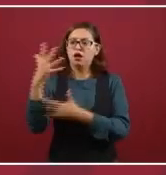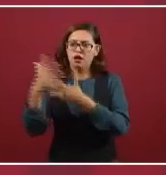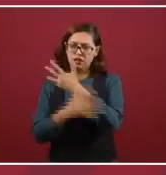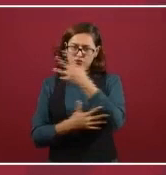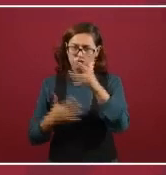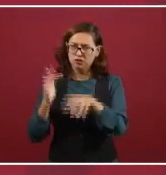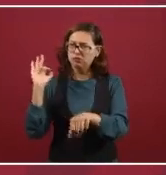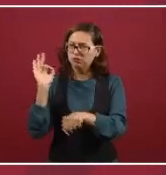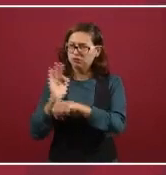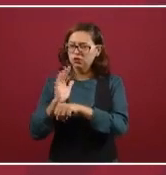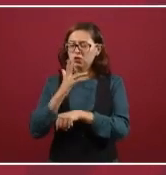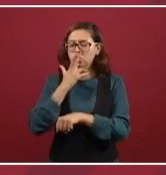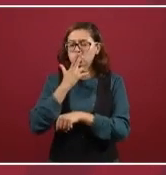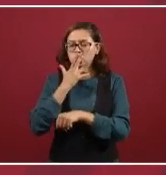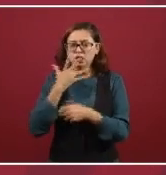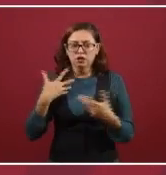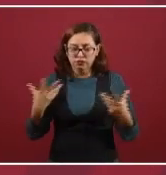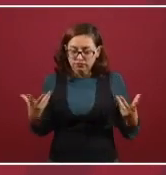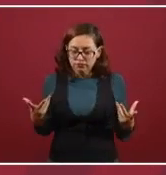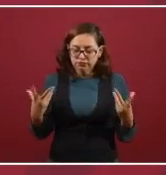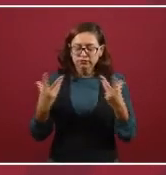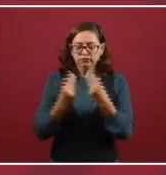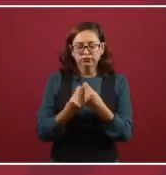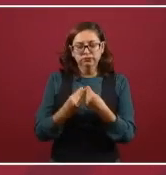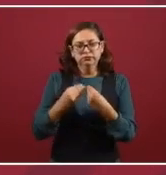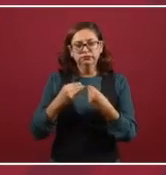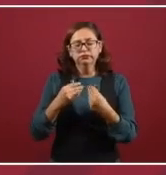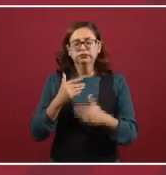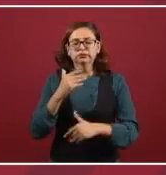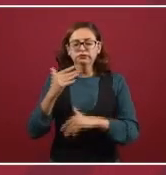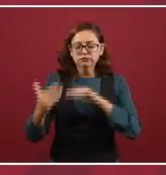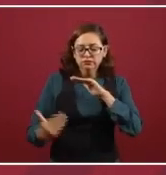ambientalistas. Se va a establecer una mesa